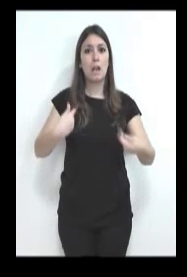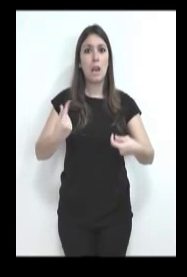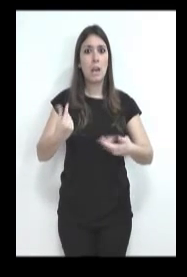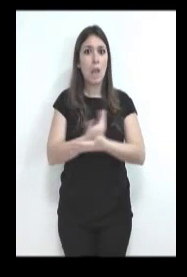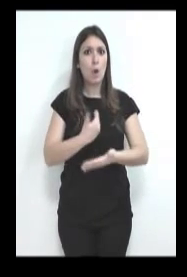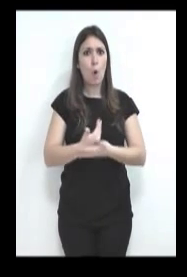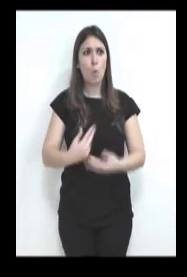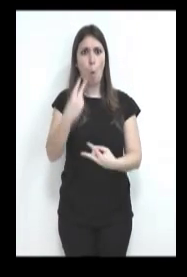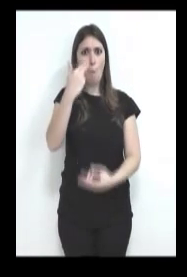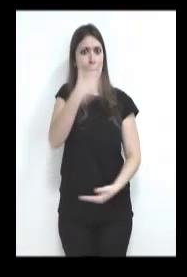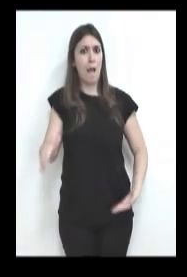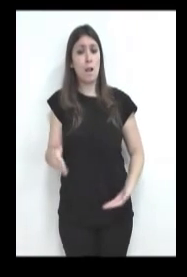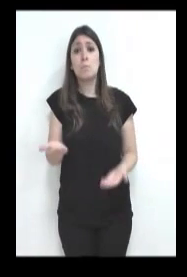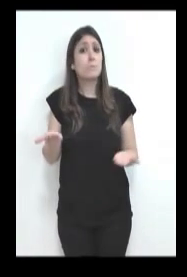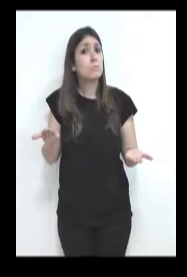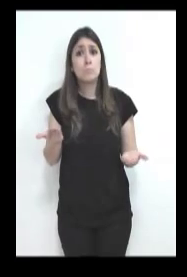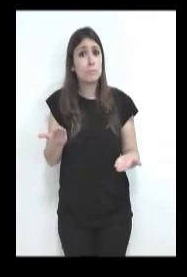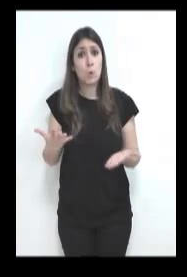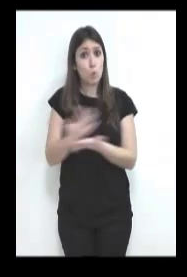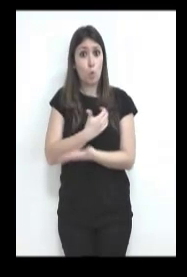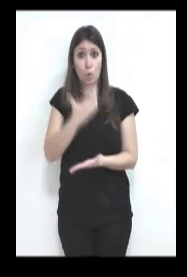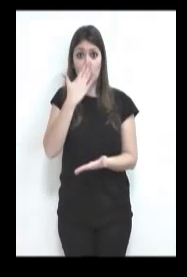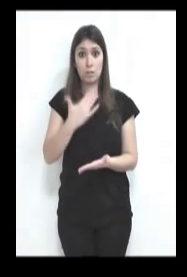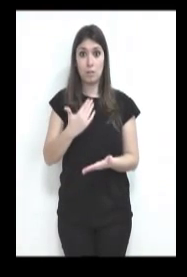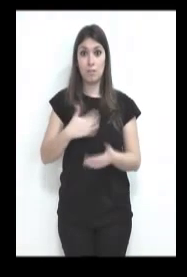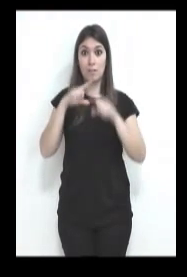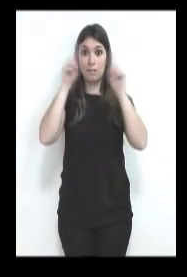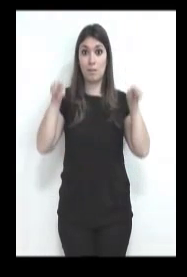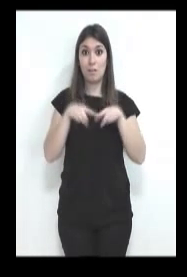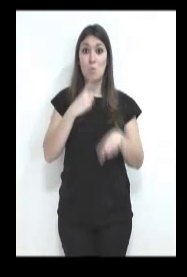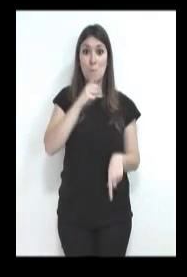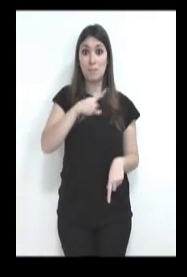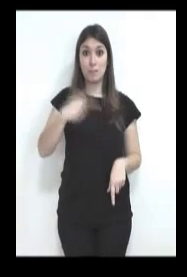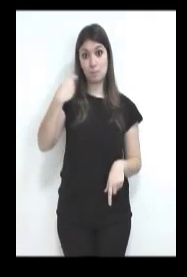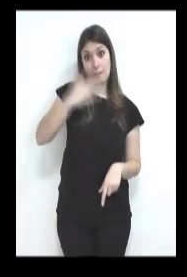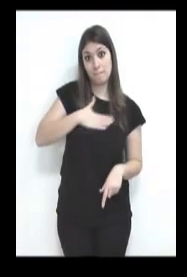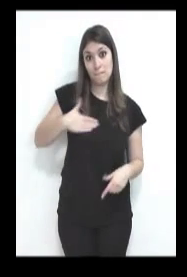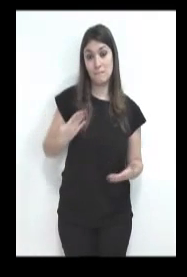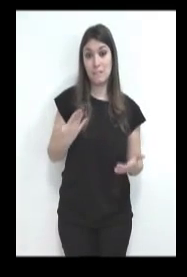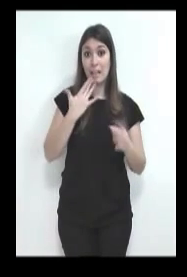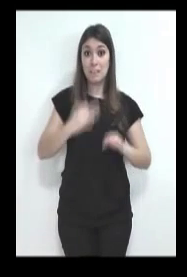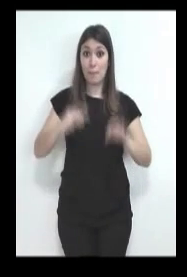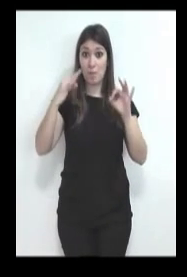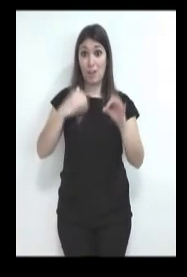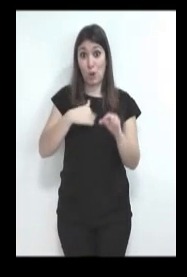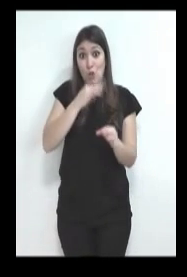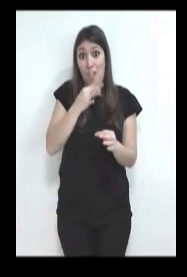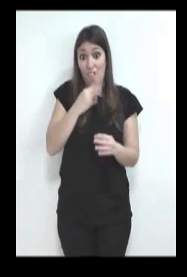pero tenemos que a todos nos gusta cobrar nuestra nómina a final de mes, especialmente las que lo tenemos